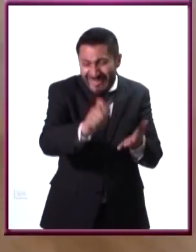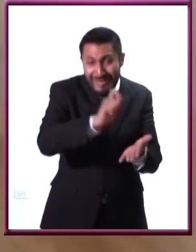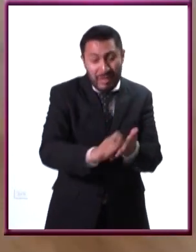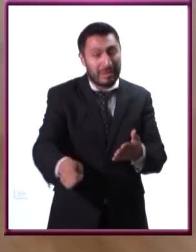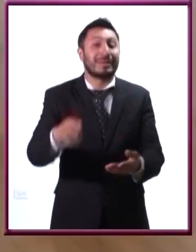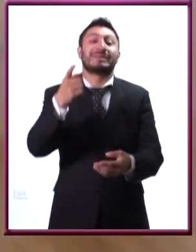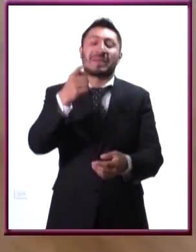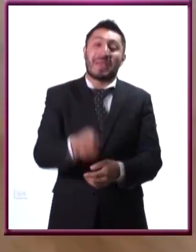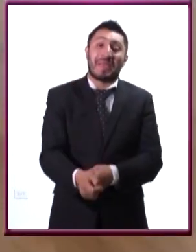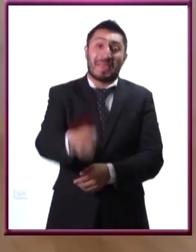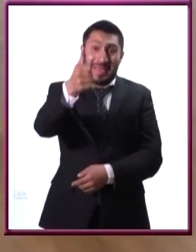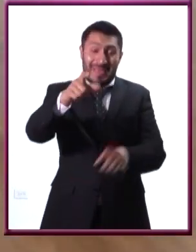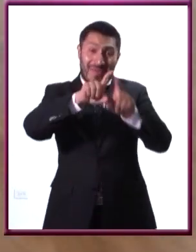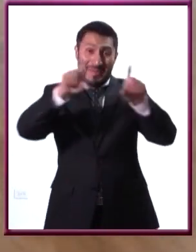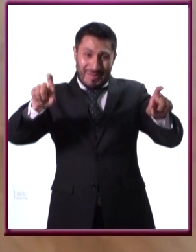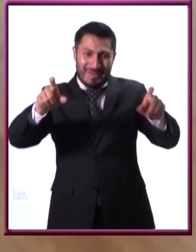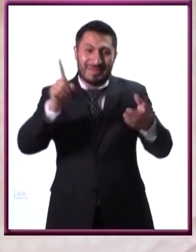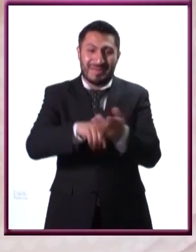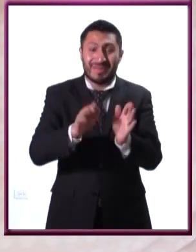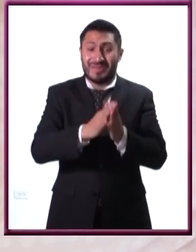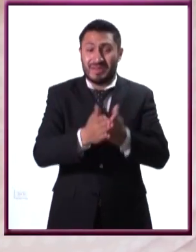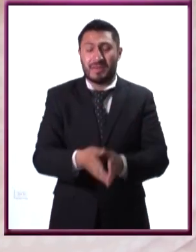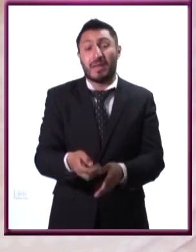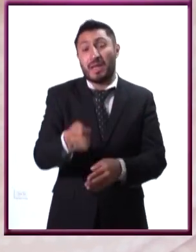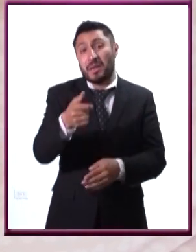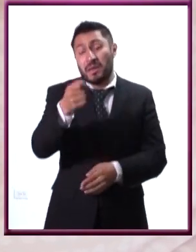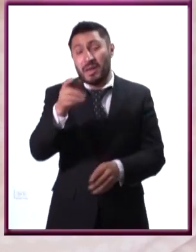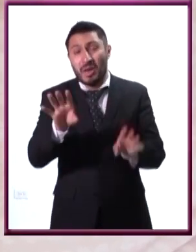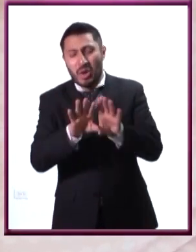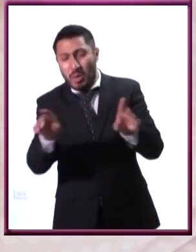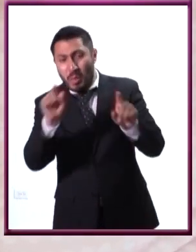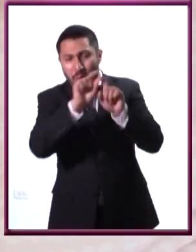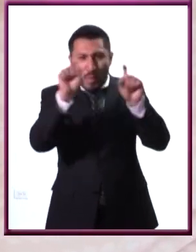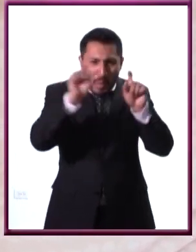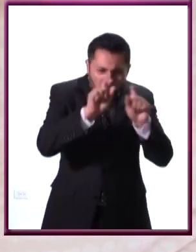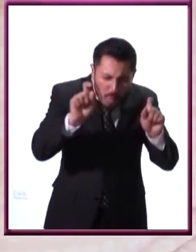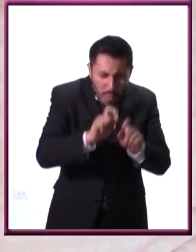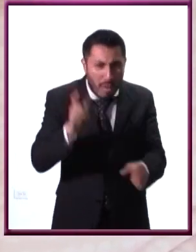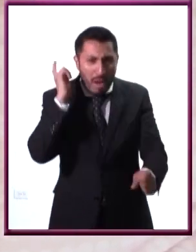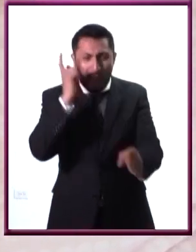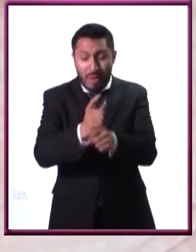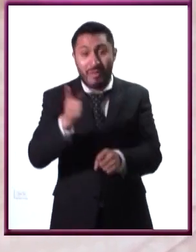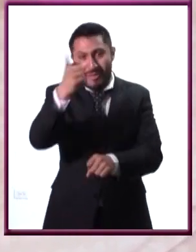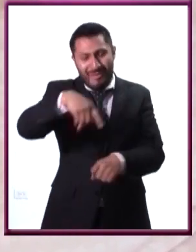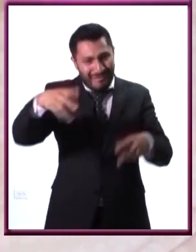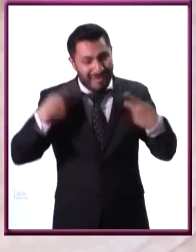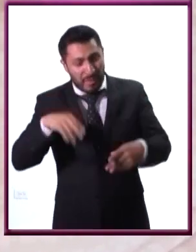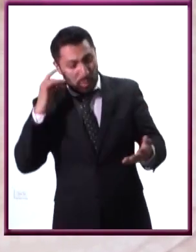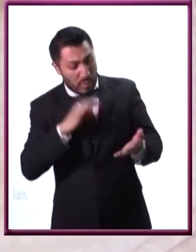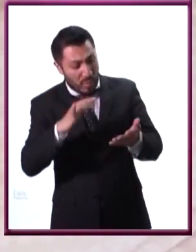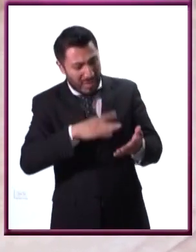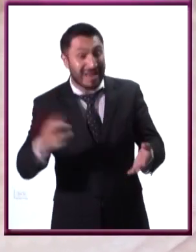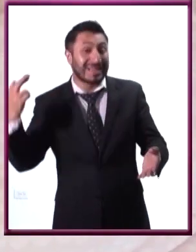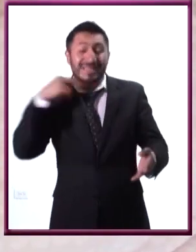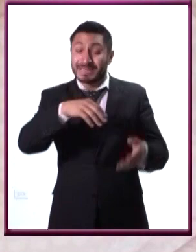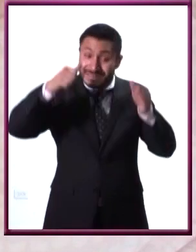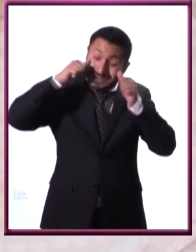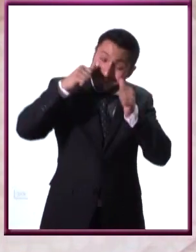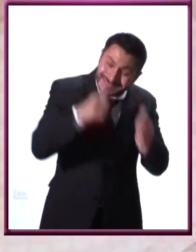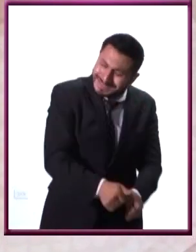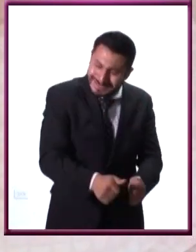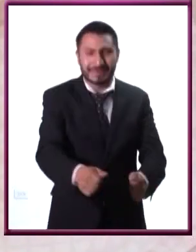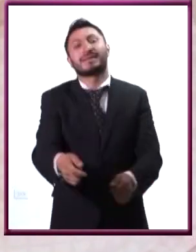es siempre el inicio de su novela? En pocas líneas, busca atrapar al lector, presentar al personaje y su